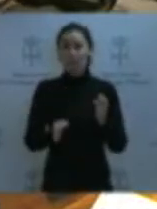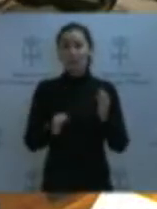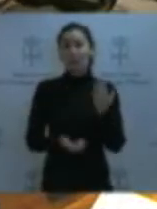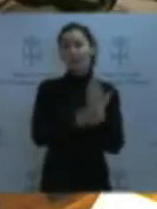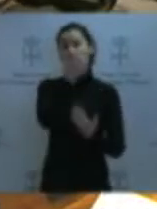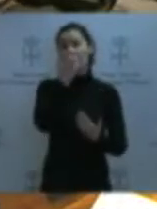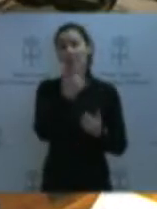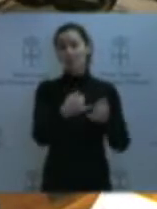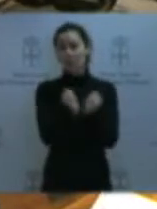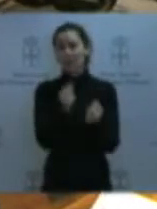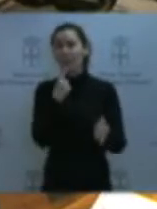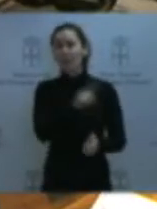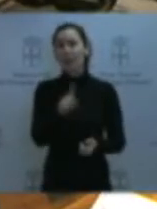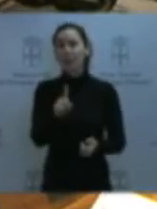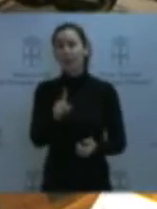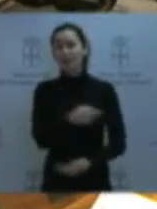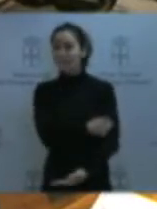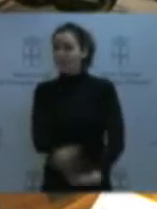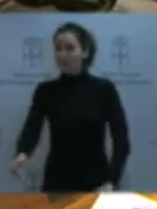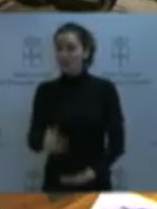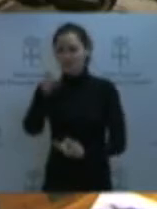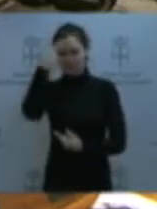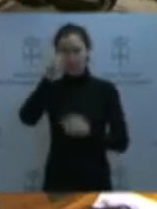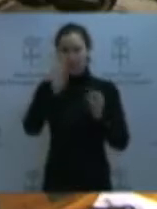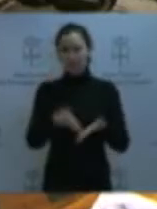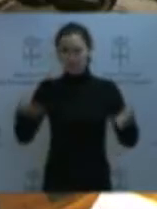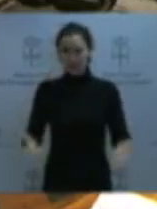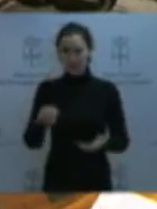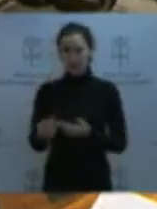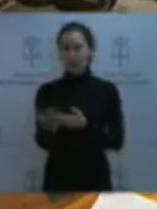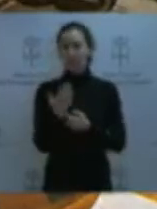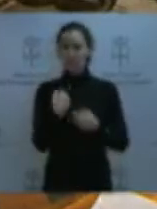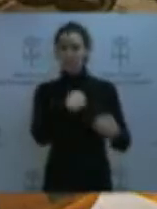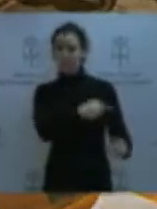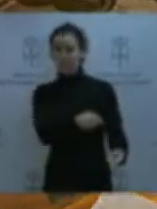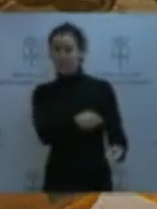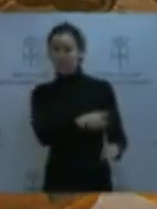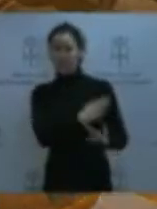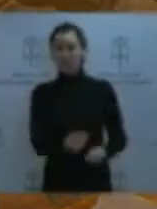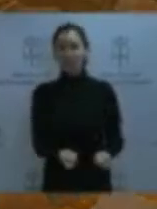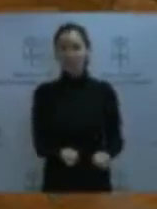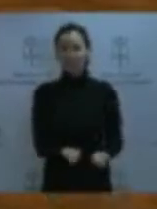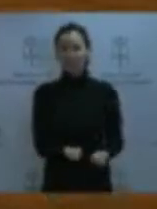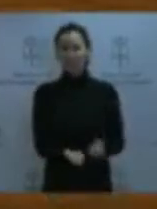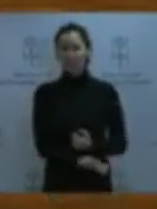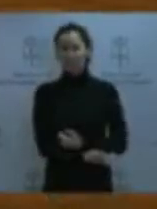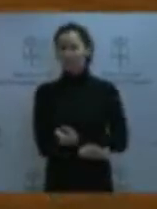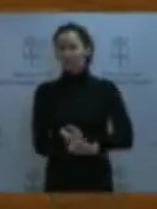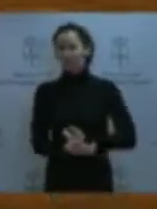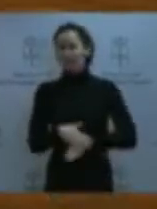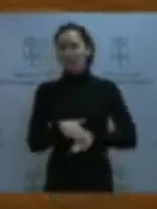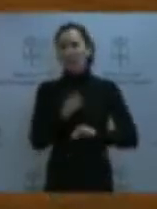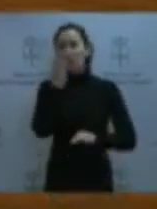decir que incluso la cifra de 11 millones, teniendo en cuenta la ampliación que ustedes proponen, sigue siendo raquítica para las escuelas y para